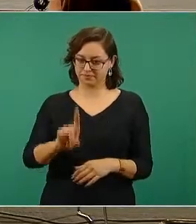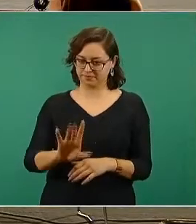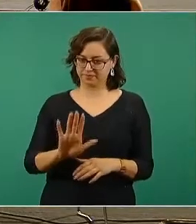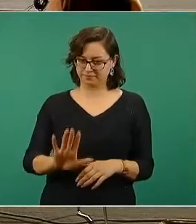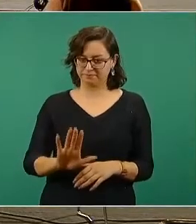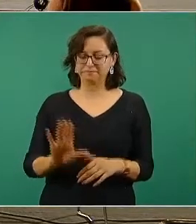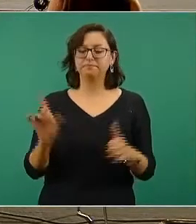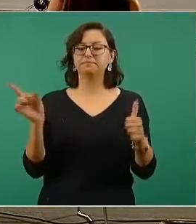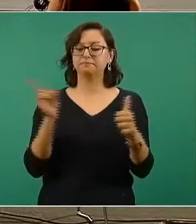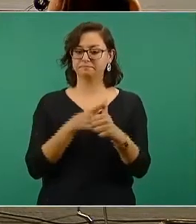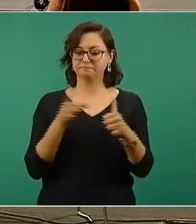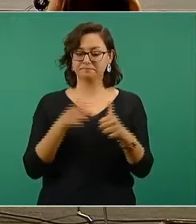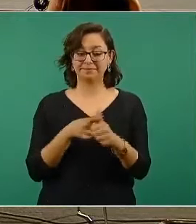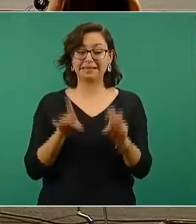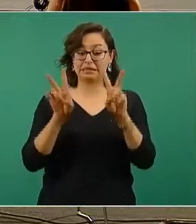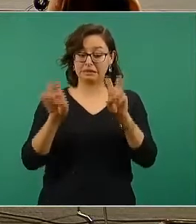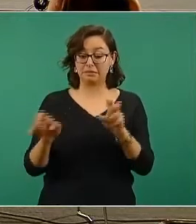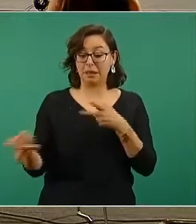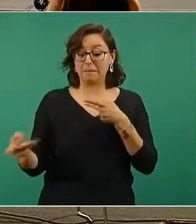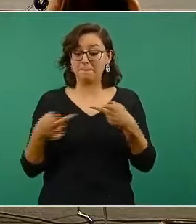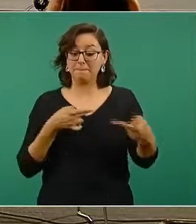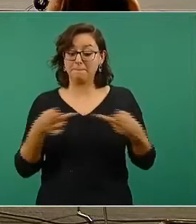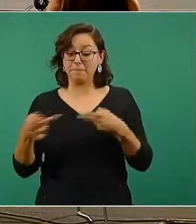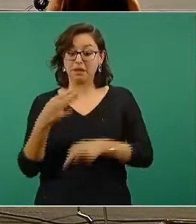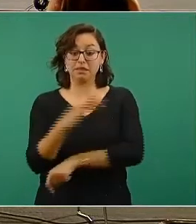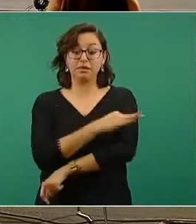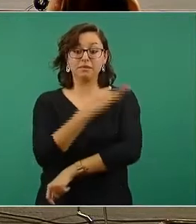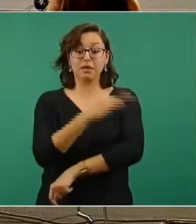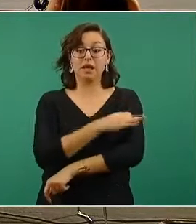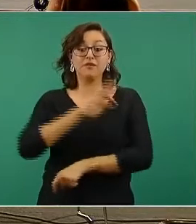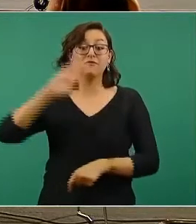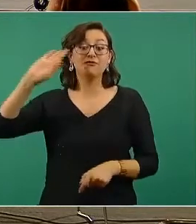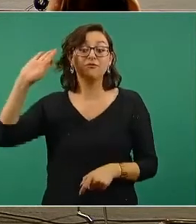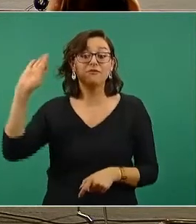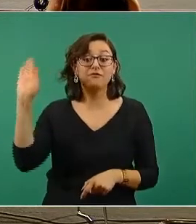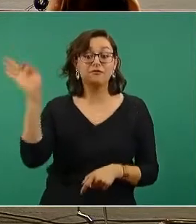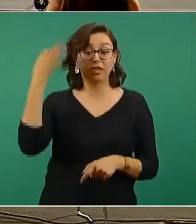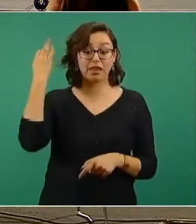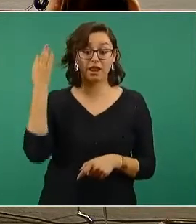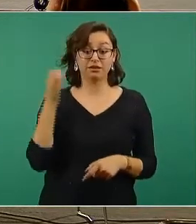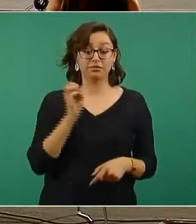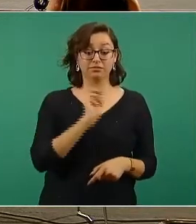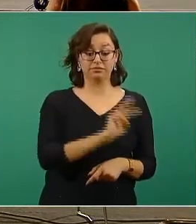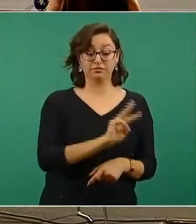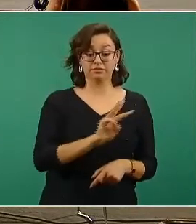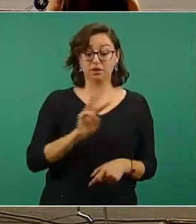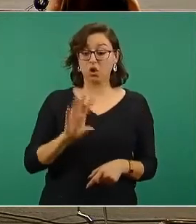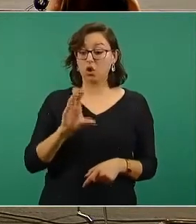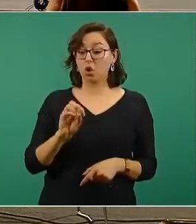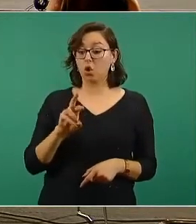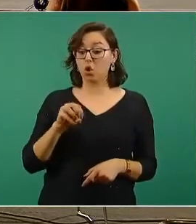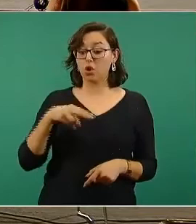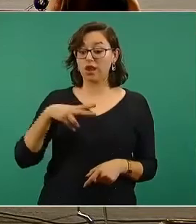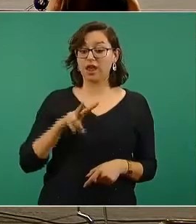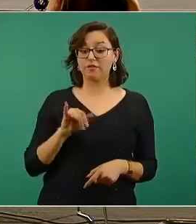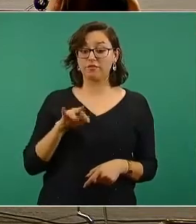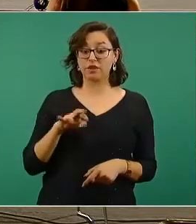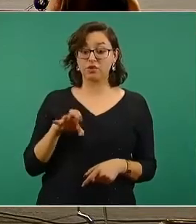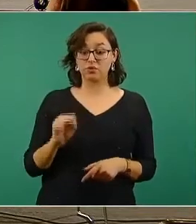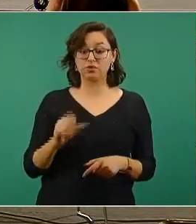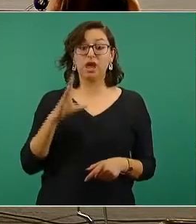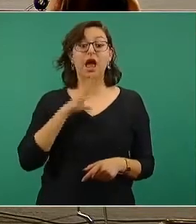Y lo que se conformó, ya están también los lineamientos publicados en la página de coronavirus.gov.mx, un poco